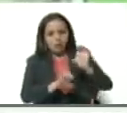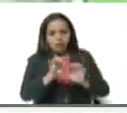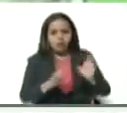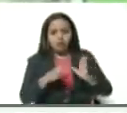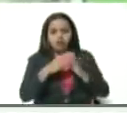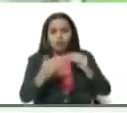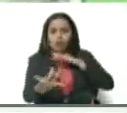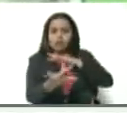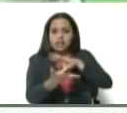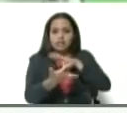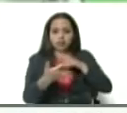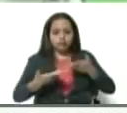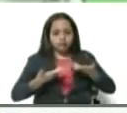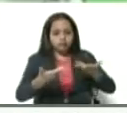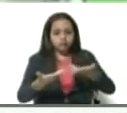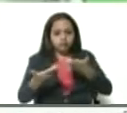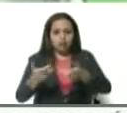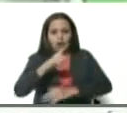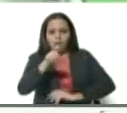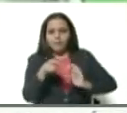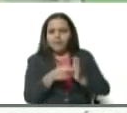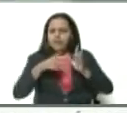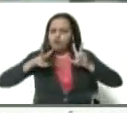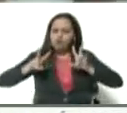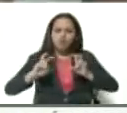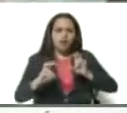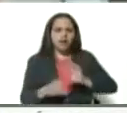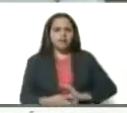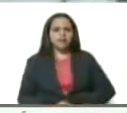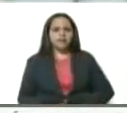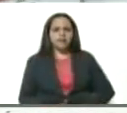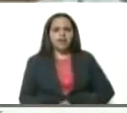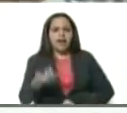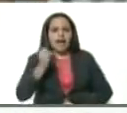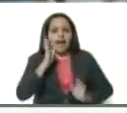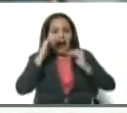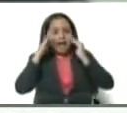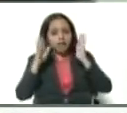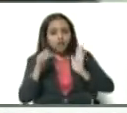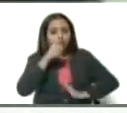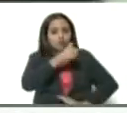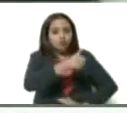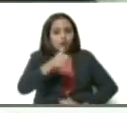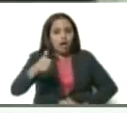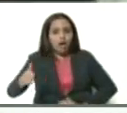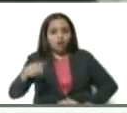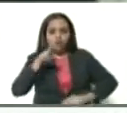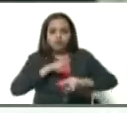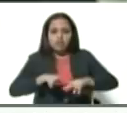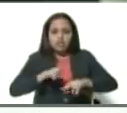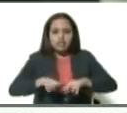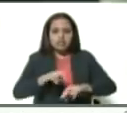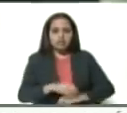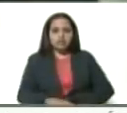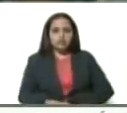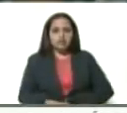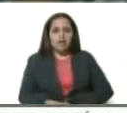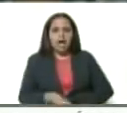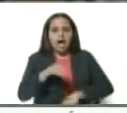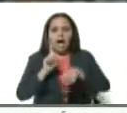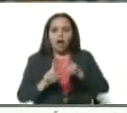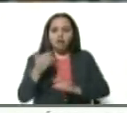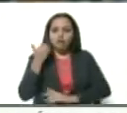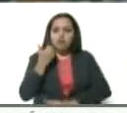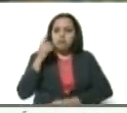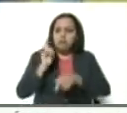la dotación completamente nueva para atender a todo y cada uno de nuestros pacientes infantes que llegaran a